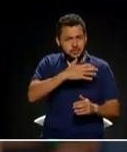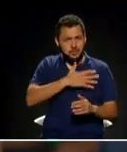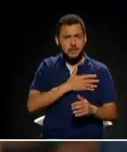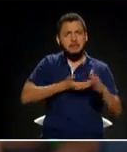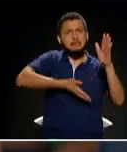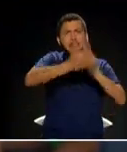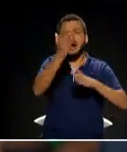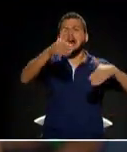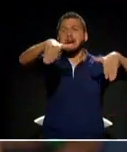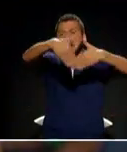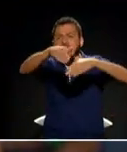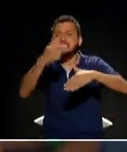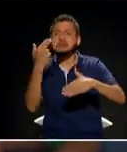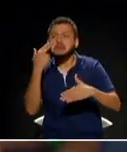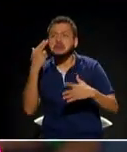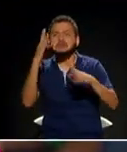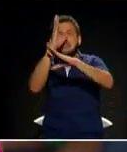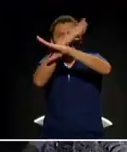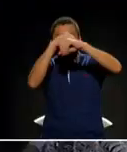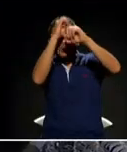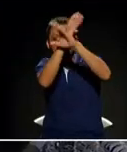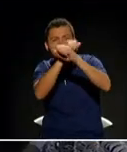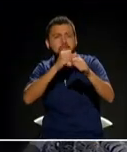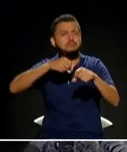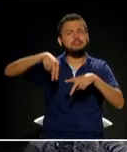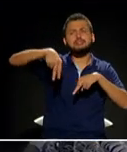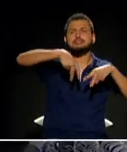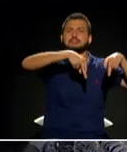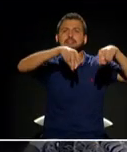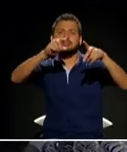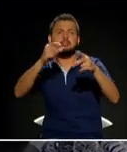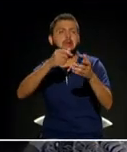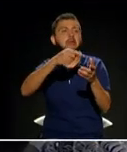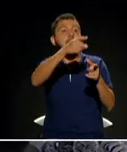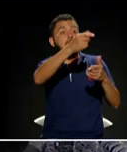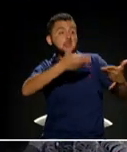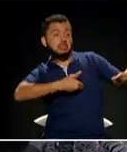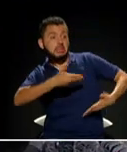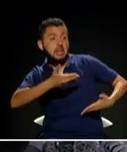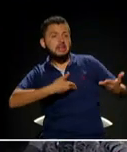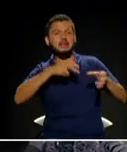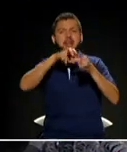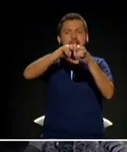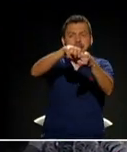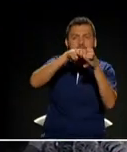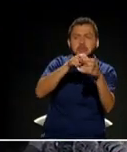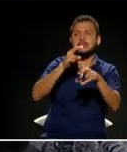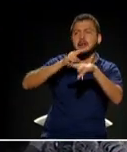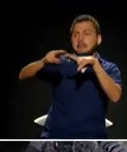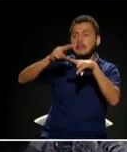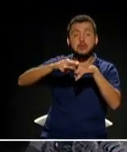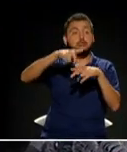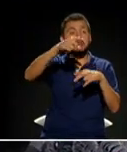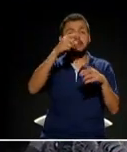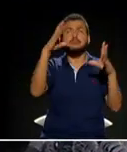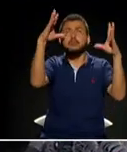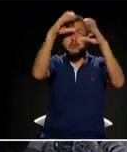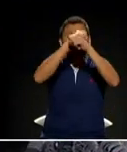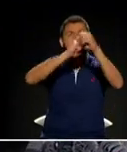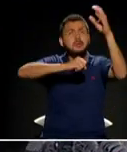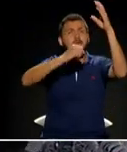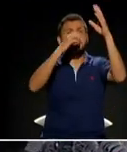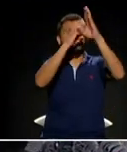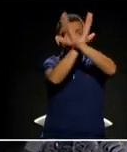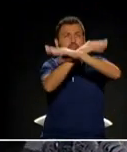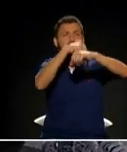espacio público y en general la iluminación en el transporte para que funcione de esa manera a perdonar entonces en medellín con